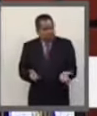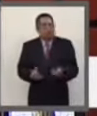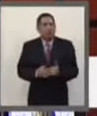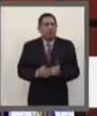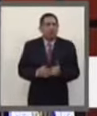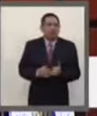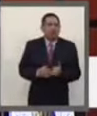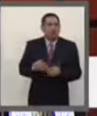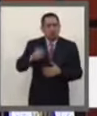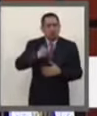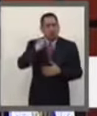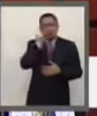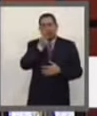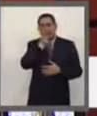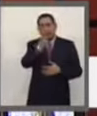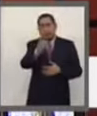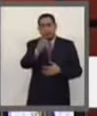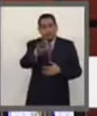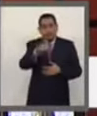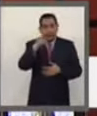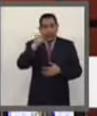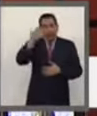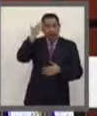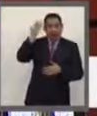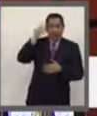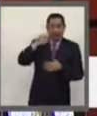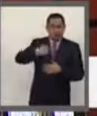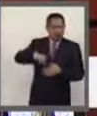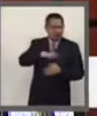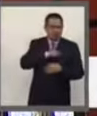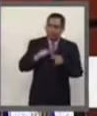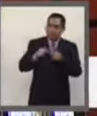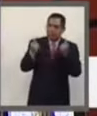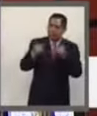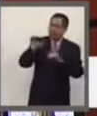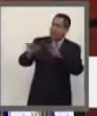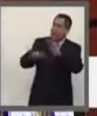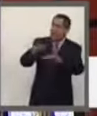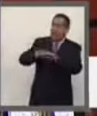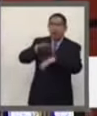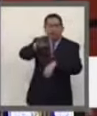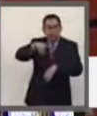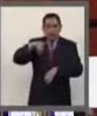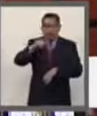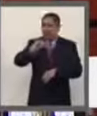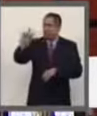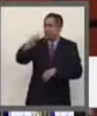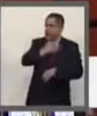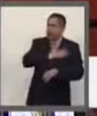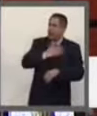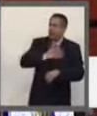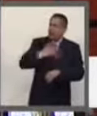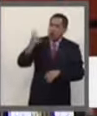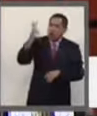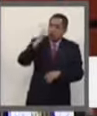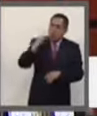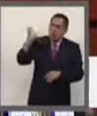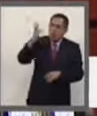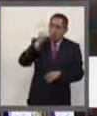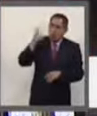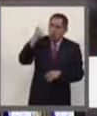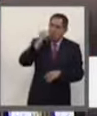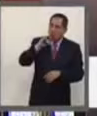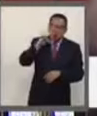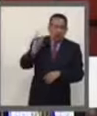quisiera mencionar, cuando éramos oposición muchas veces quisimos que comparecieran muchos funcionarios y jamás